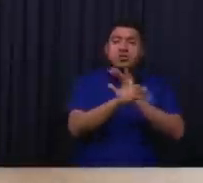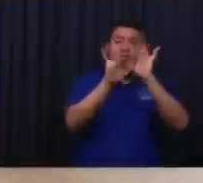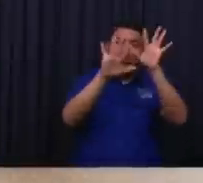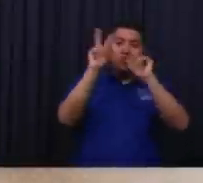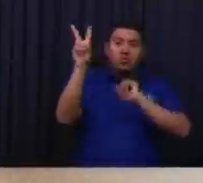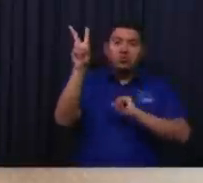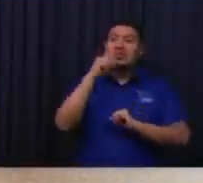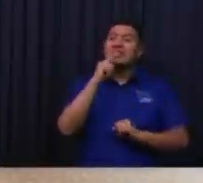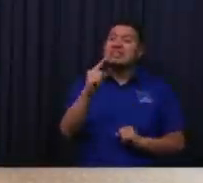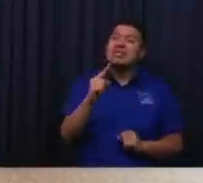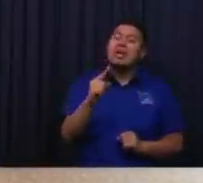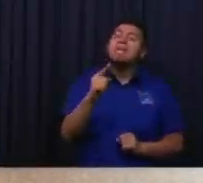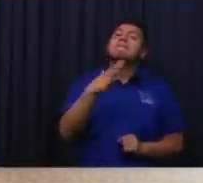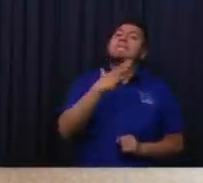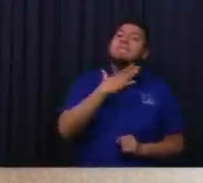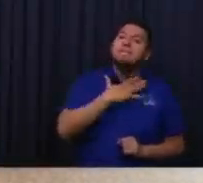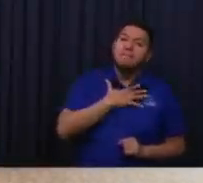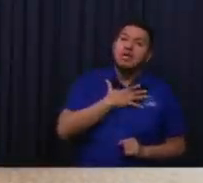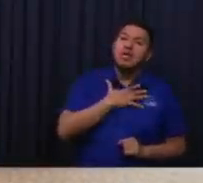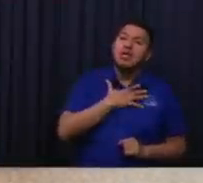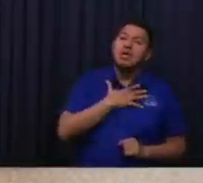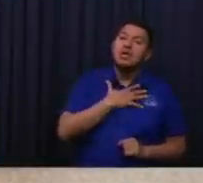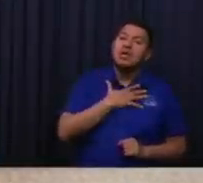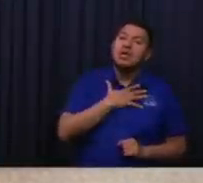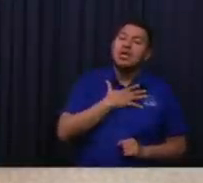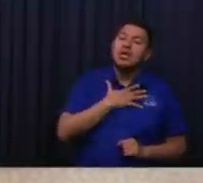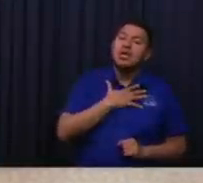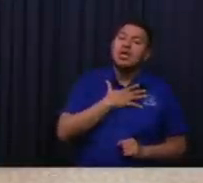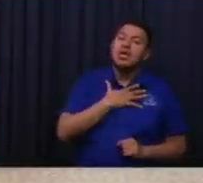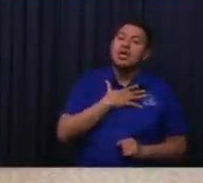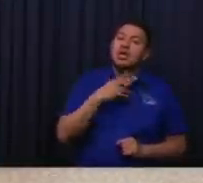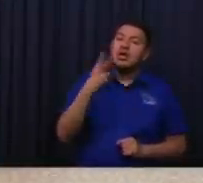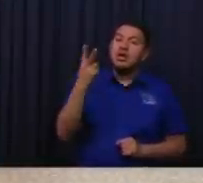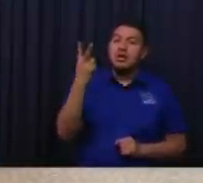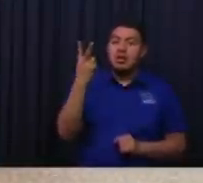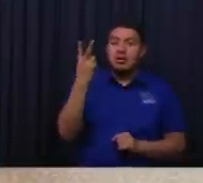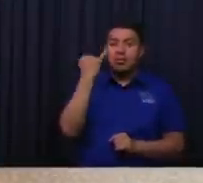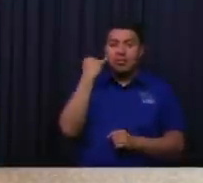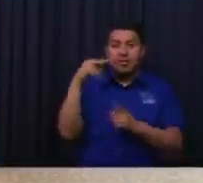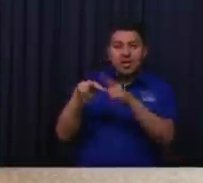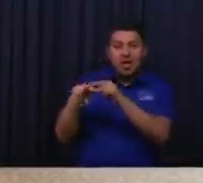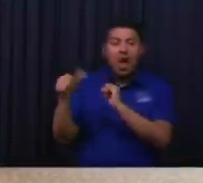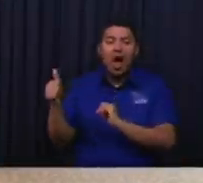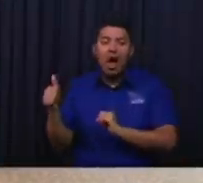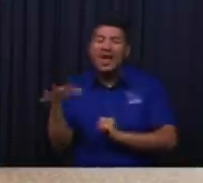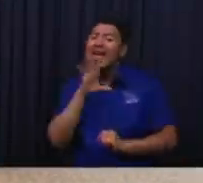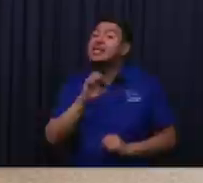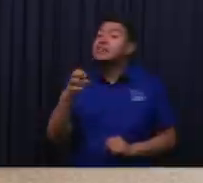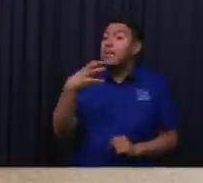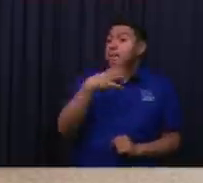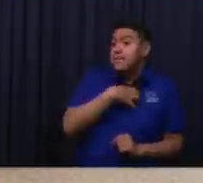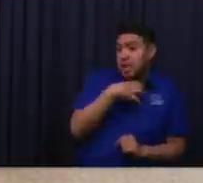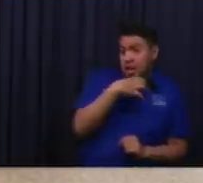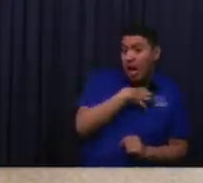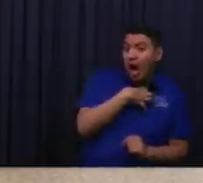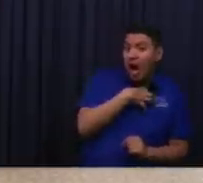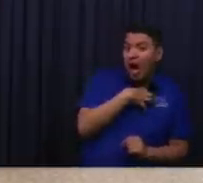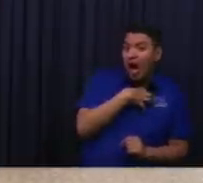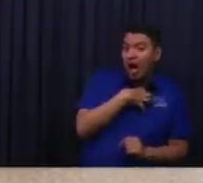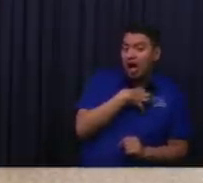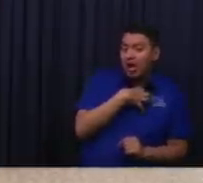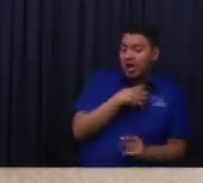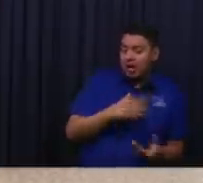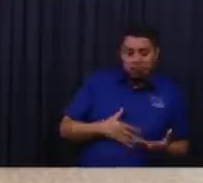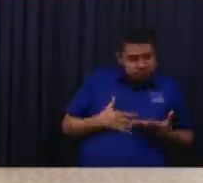Mi viña, está hablando la mujer, la Sulamita, que es mía, está a mi